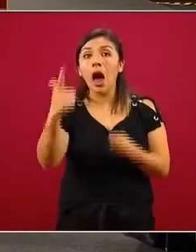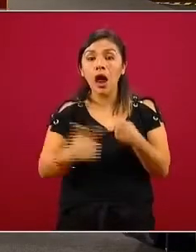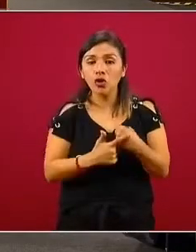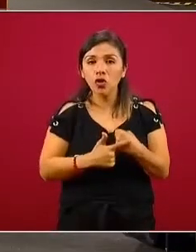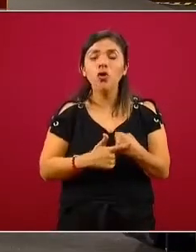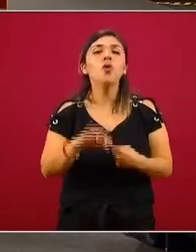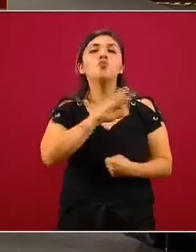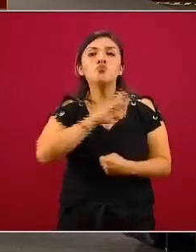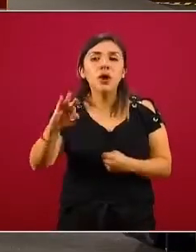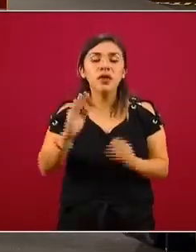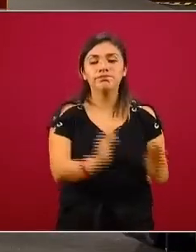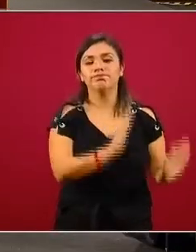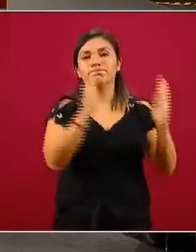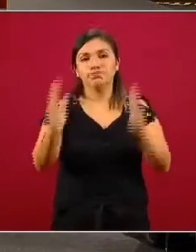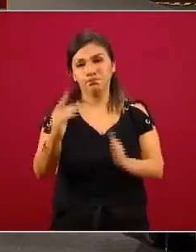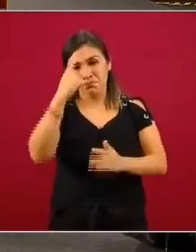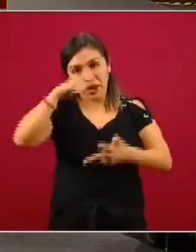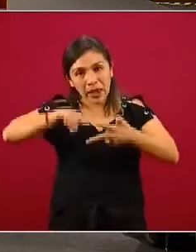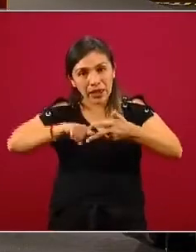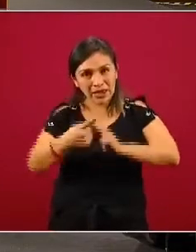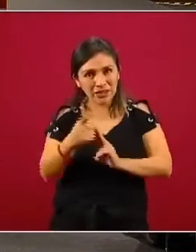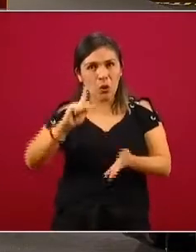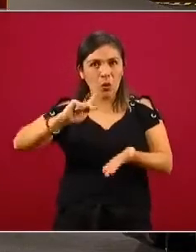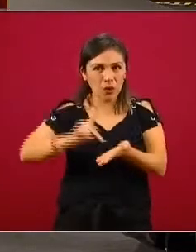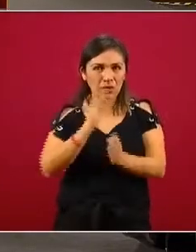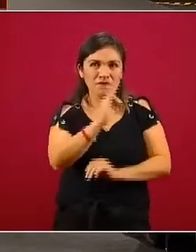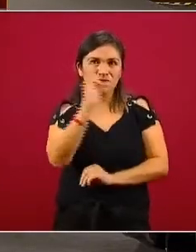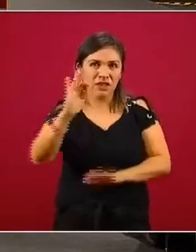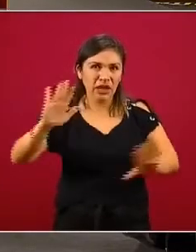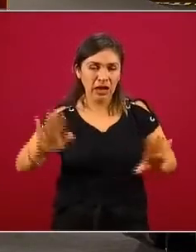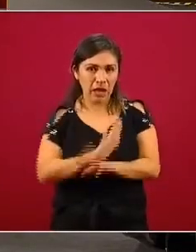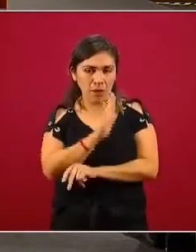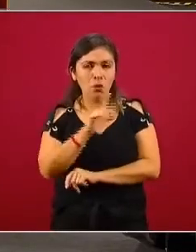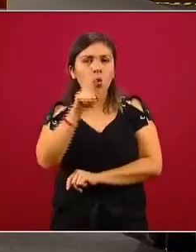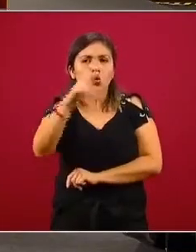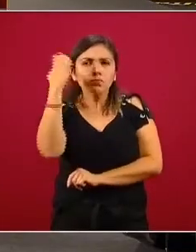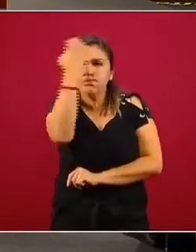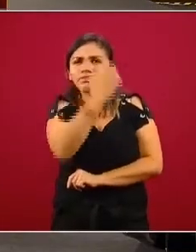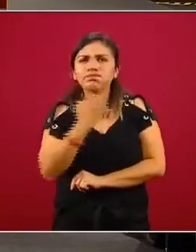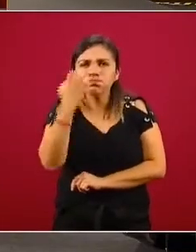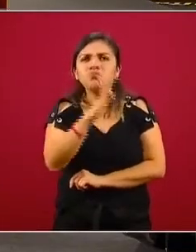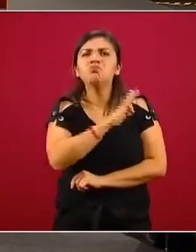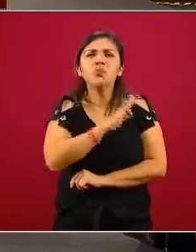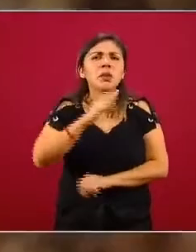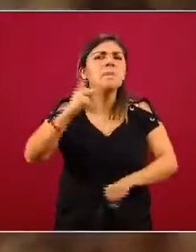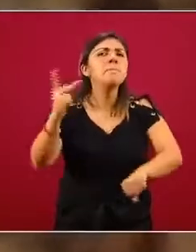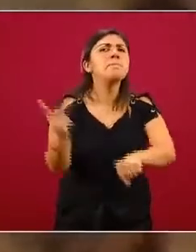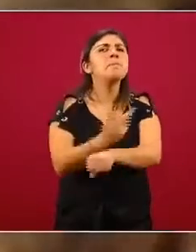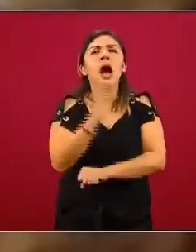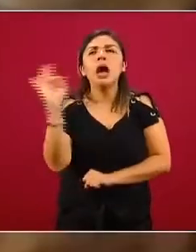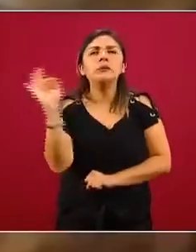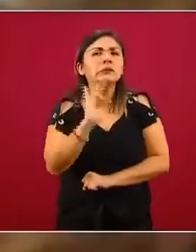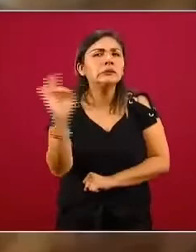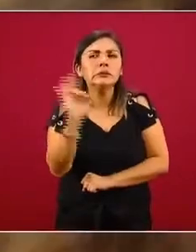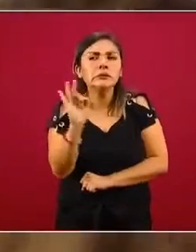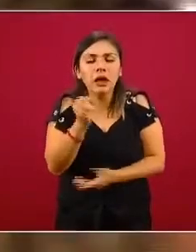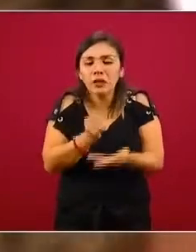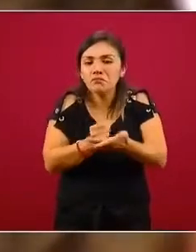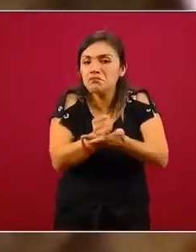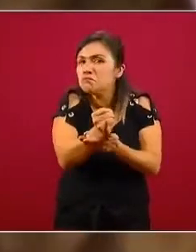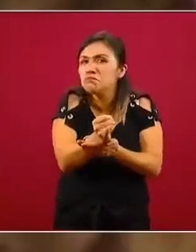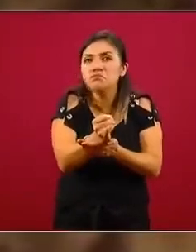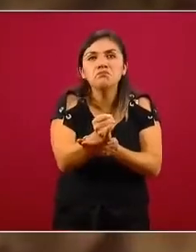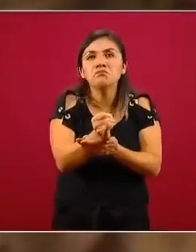el reinicio de las actividades. Entonces, quiero saber qué tienen contemplado, qué podría suceder, que